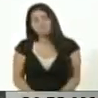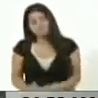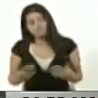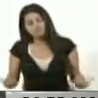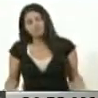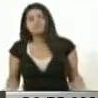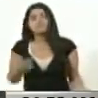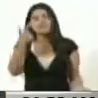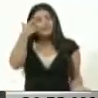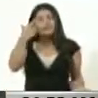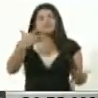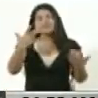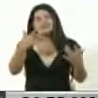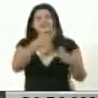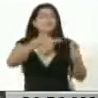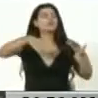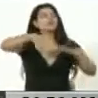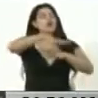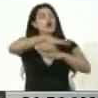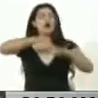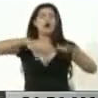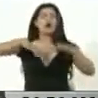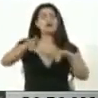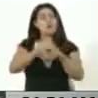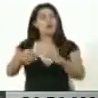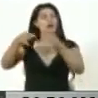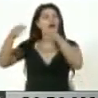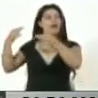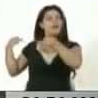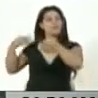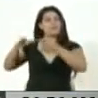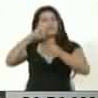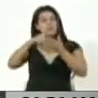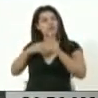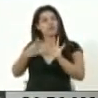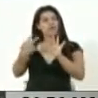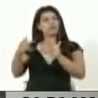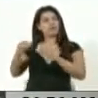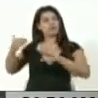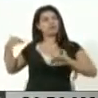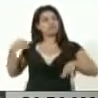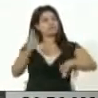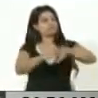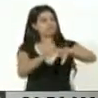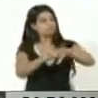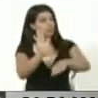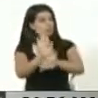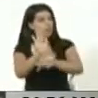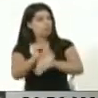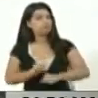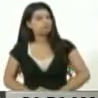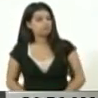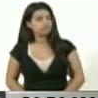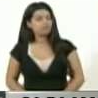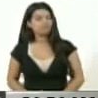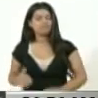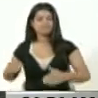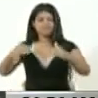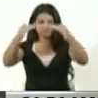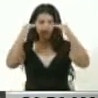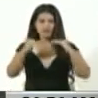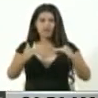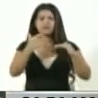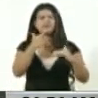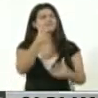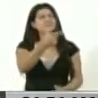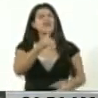Panamá 1989 alerta. Otro de los compañeros, comandante blindado, coloca, detrás de CNN lo que hay es un